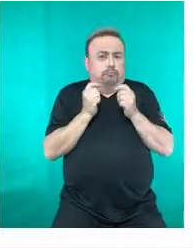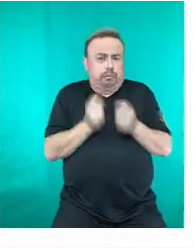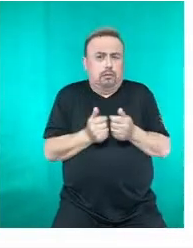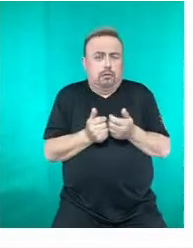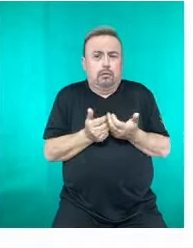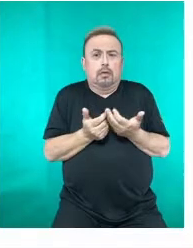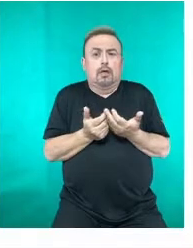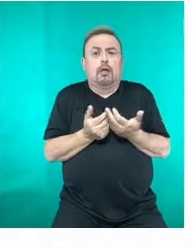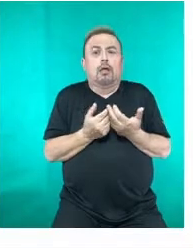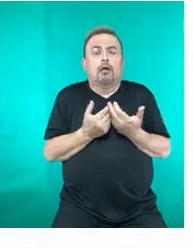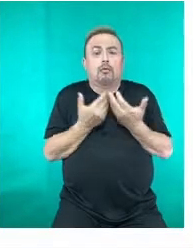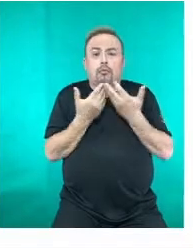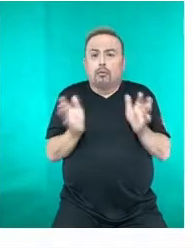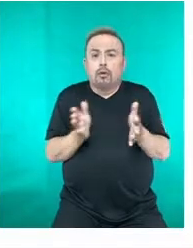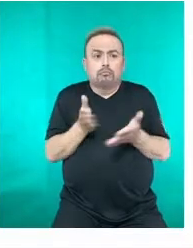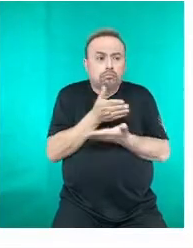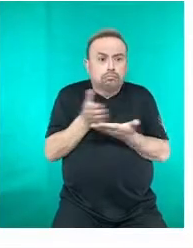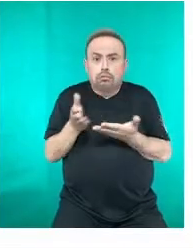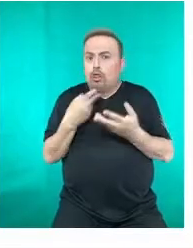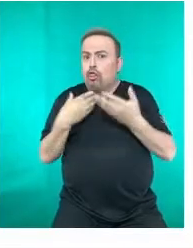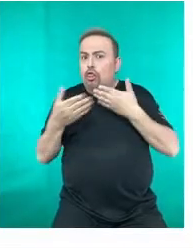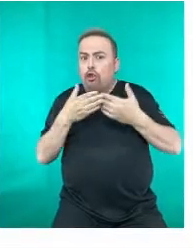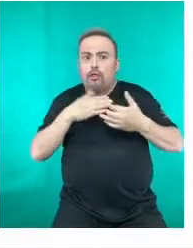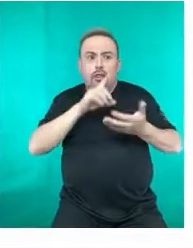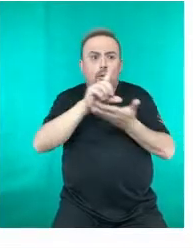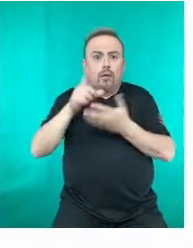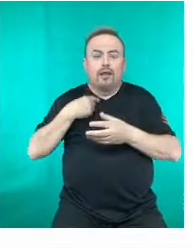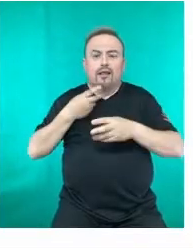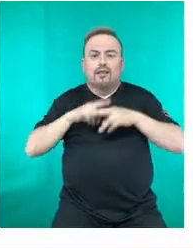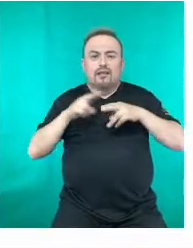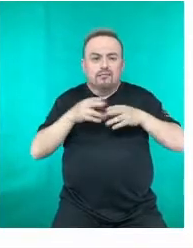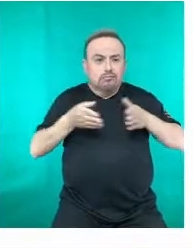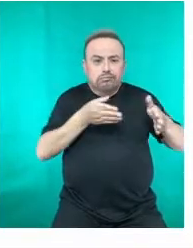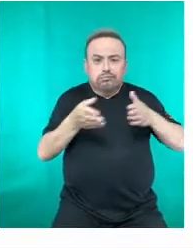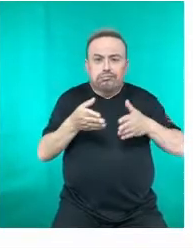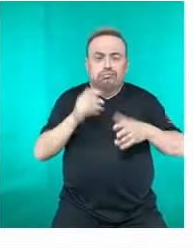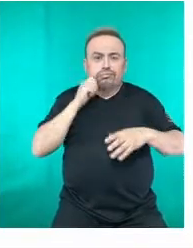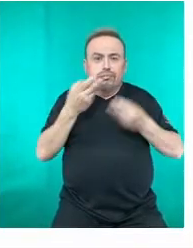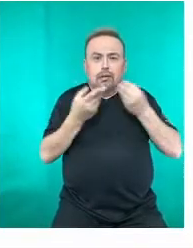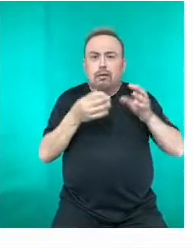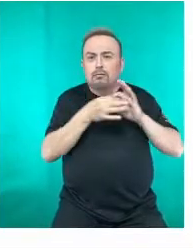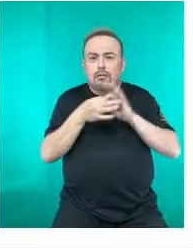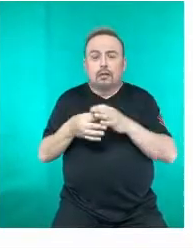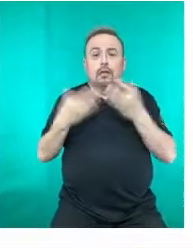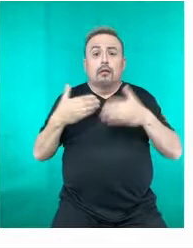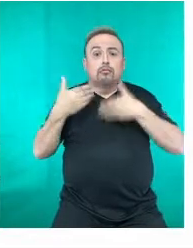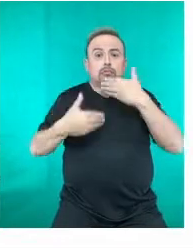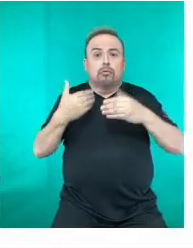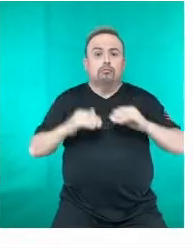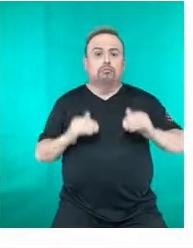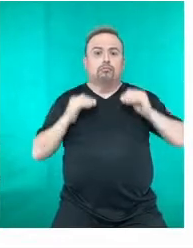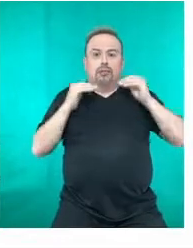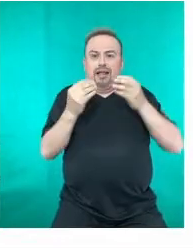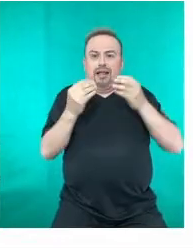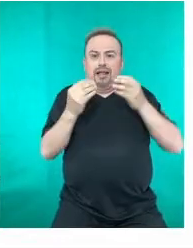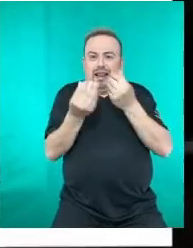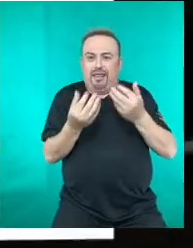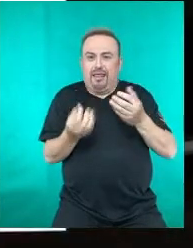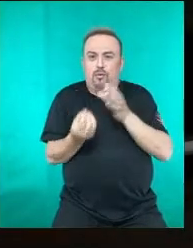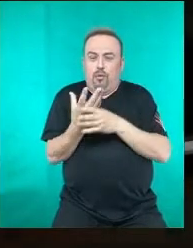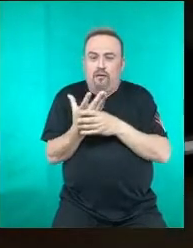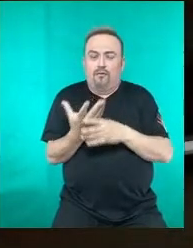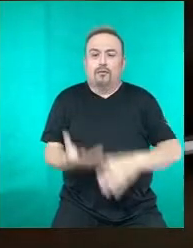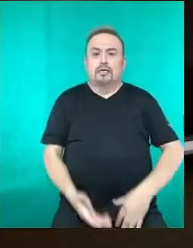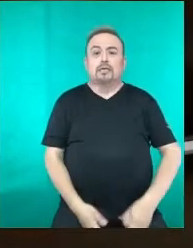una vez que definimos dónde queremos estar, definir el camino y avanzar hacia nuevos estándares, ¿no es cierto? Y en